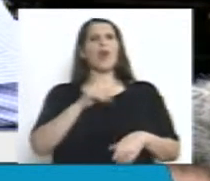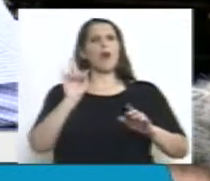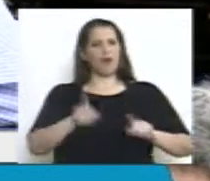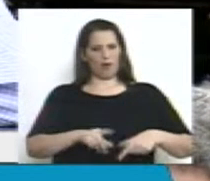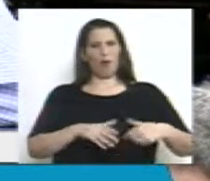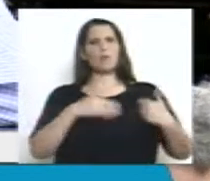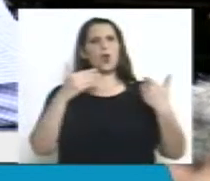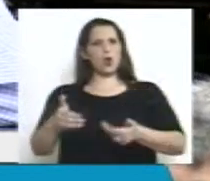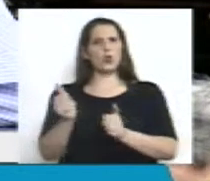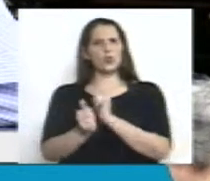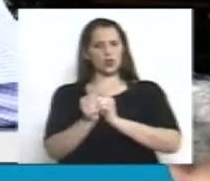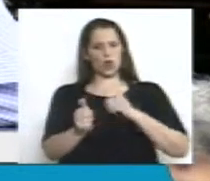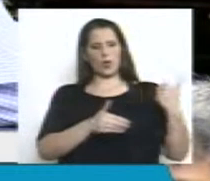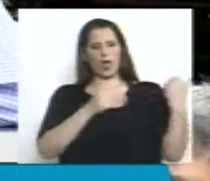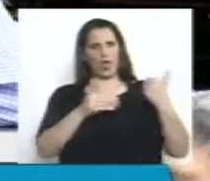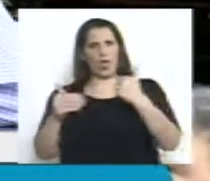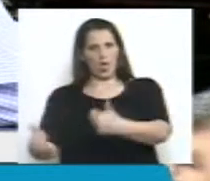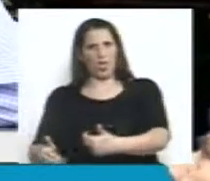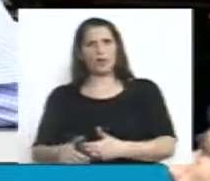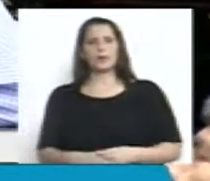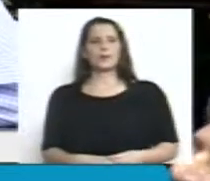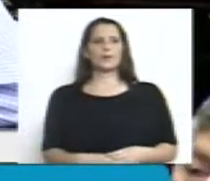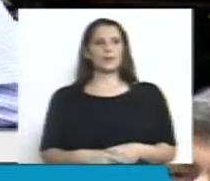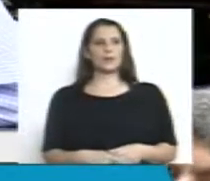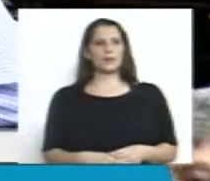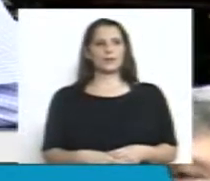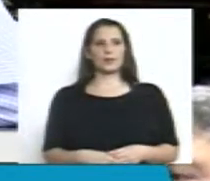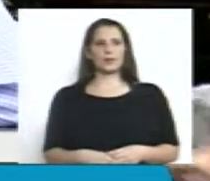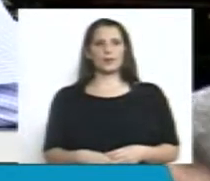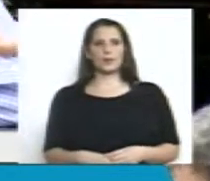prorrogó históricamente hasta el día de hoy.